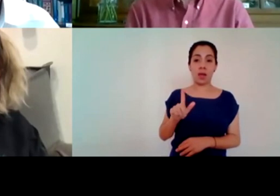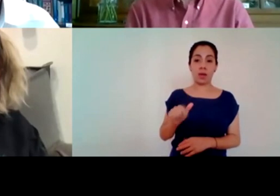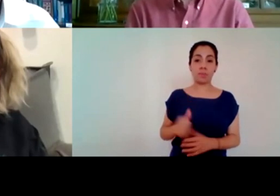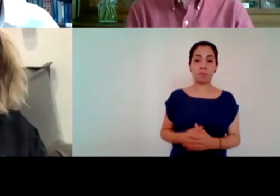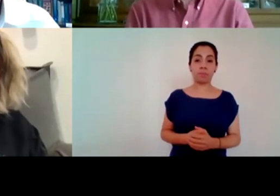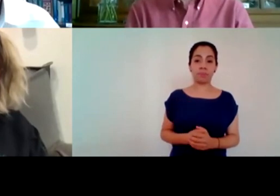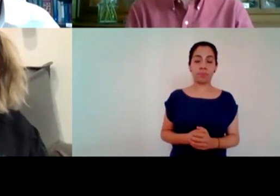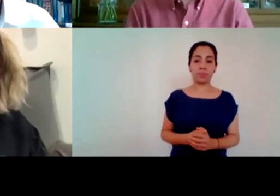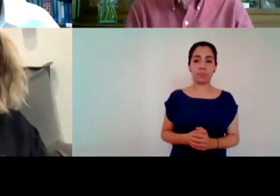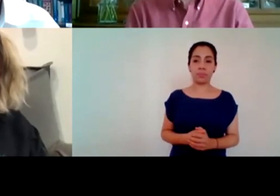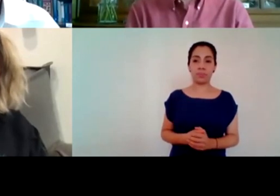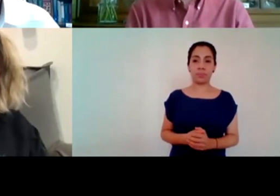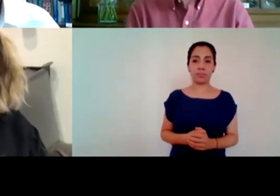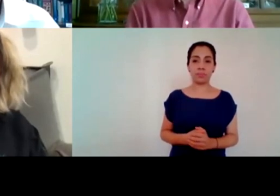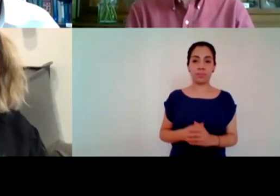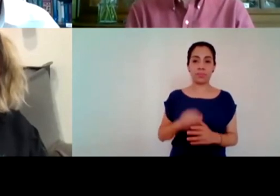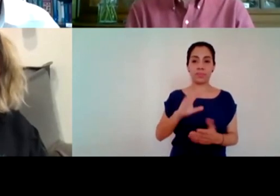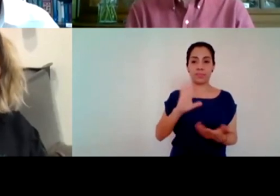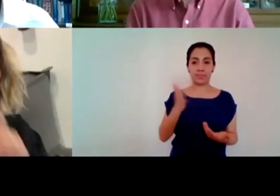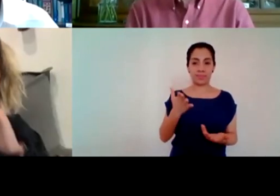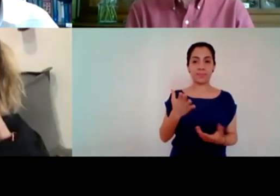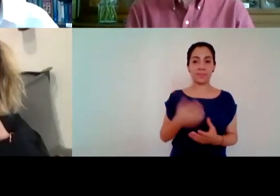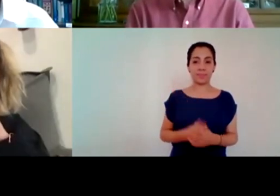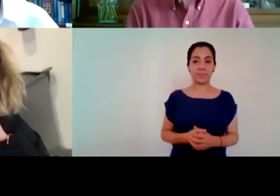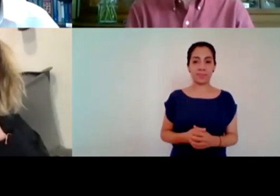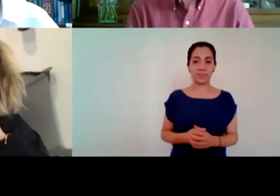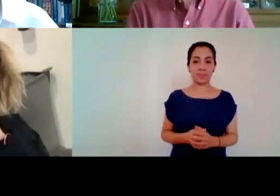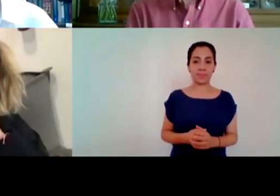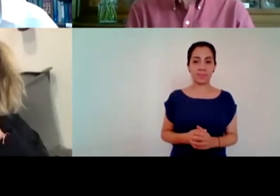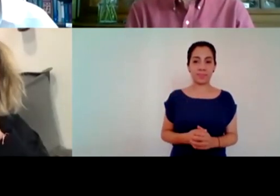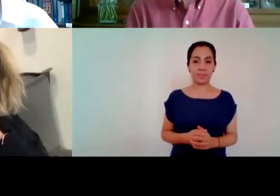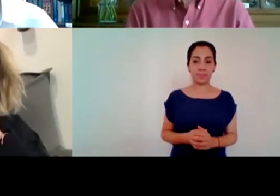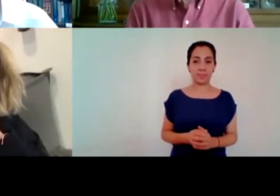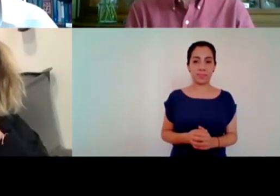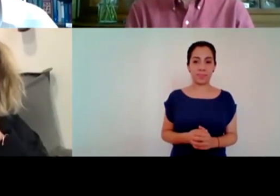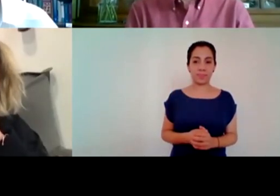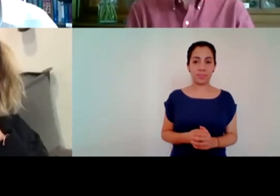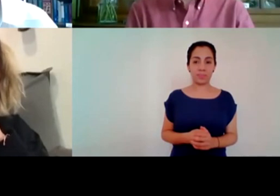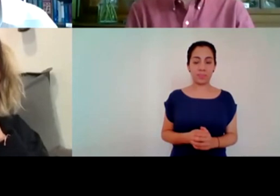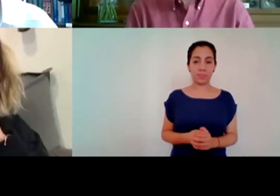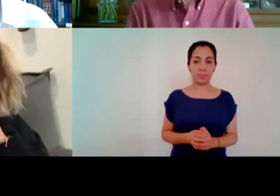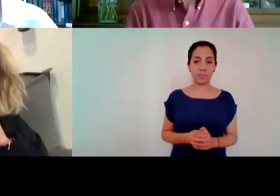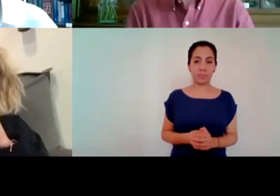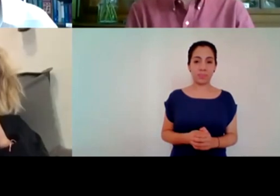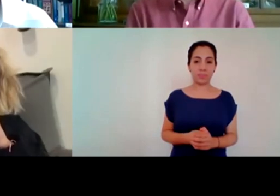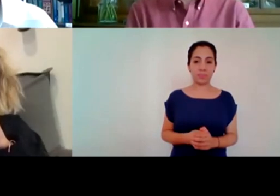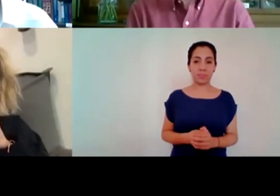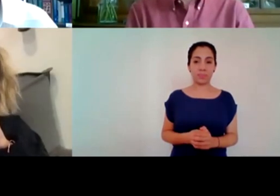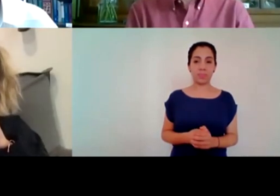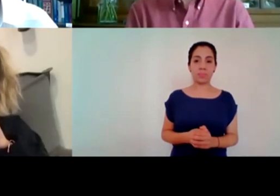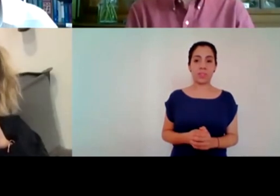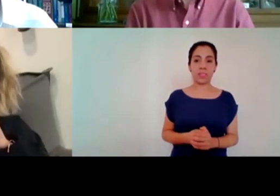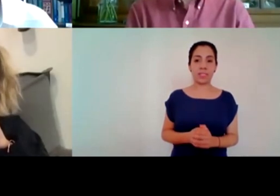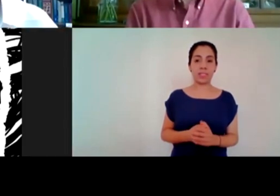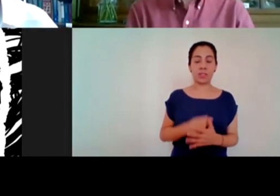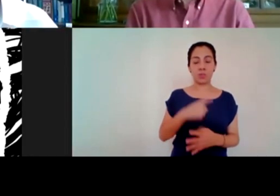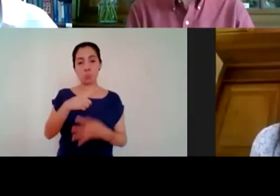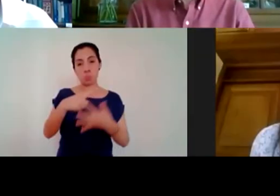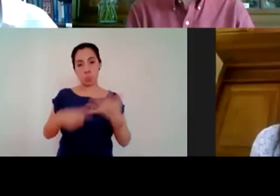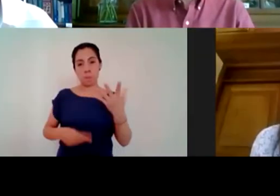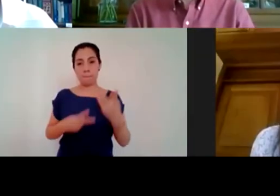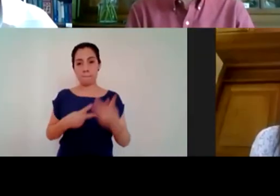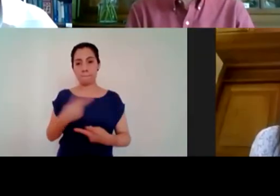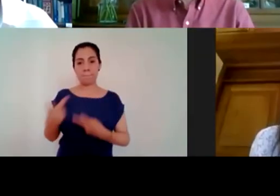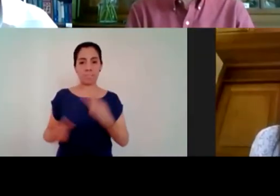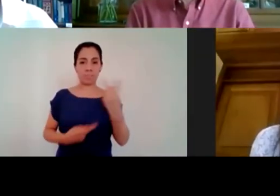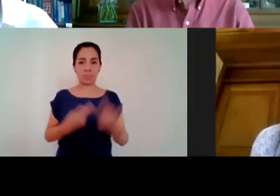No. ¿Ya me escuchan? Ah, súper. Bueno, un poco de la pregunta tan amplia, un poco me quedaba pensando en